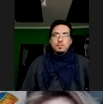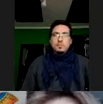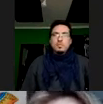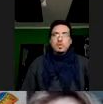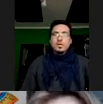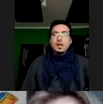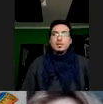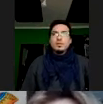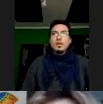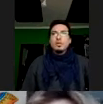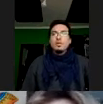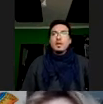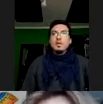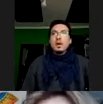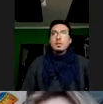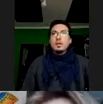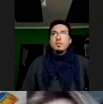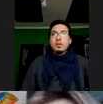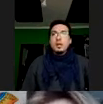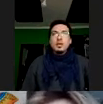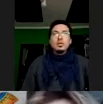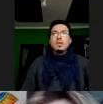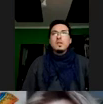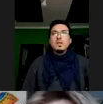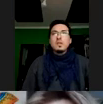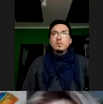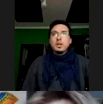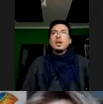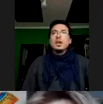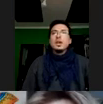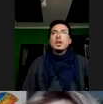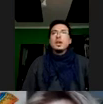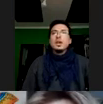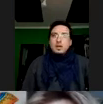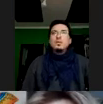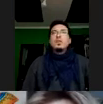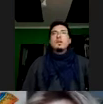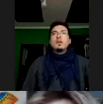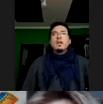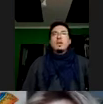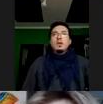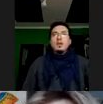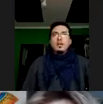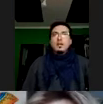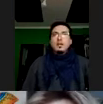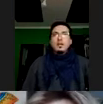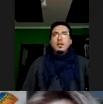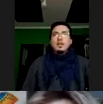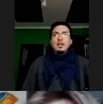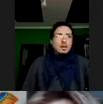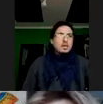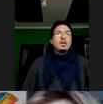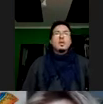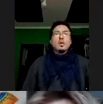Entonces, para eso ustedes cuando vayan a dibujar, por ejemplo, este elemento en vista isométrica, van a tener que utilizar